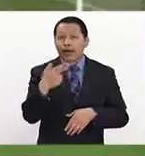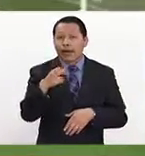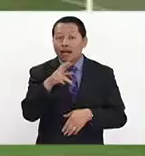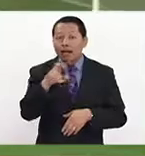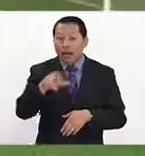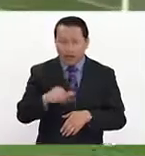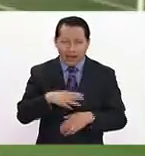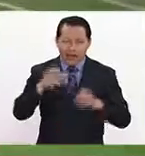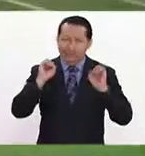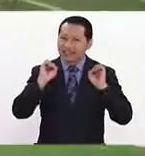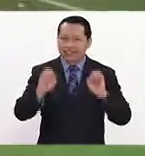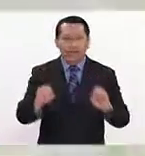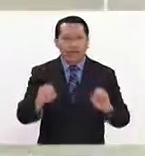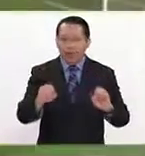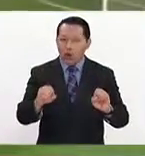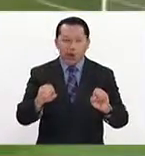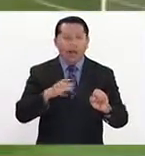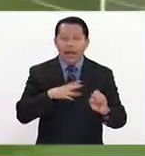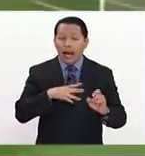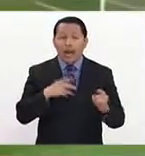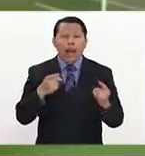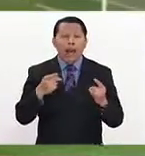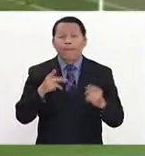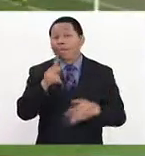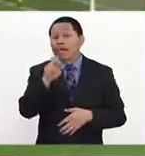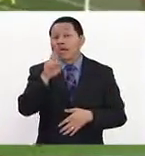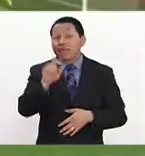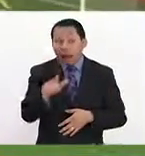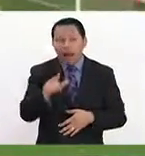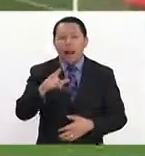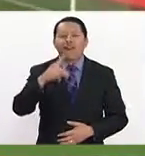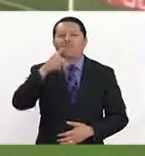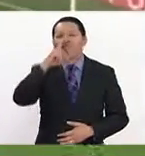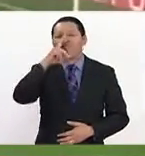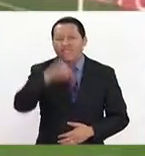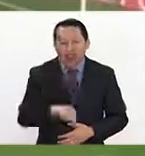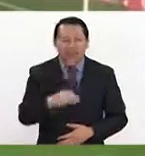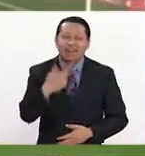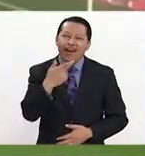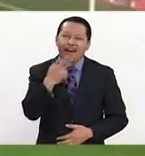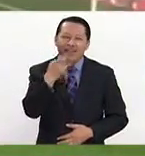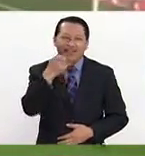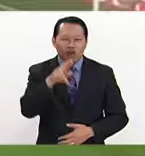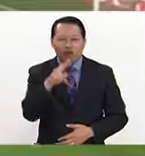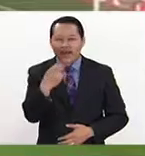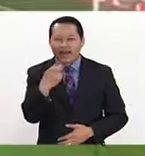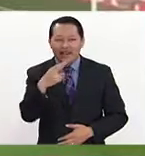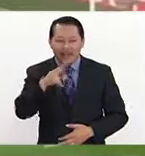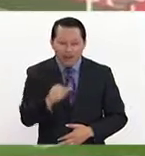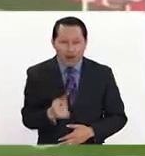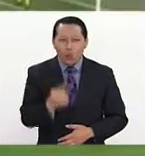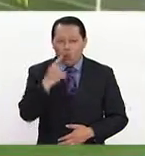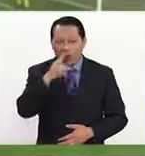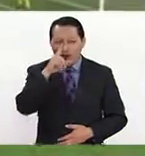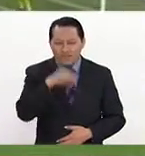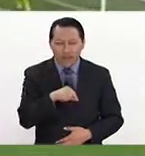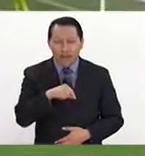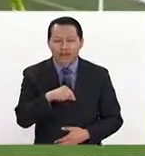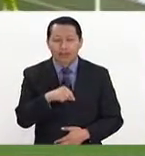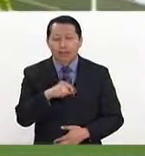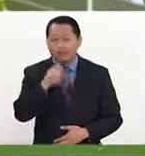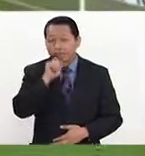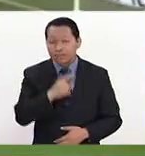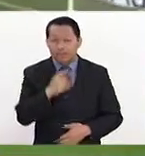fueron 0-0, nos fuimos a los penales y ahí falla Héctor Herrera uno de los penales. Ahí están